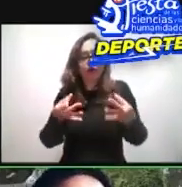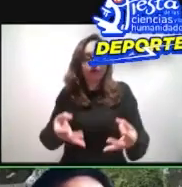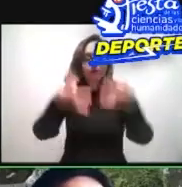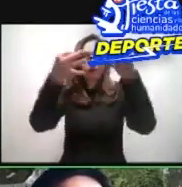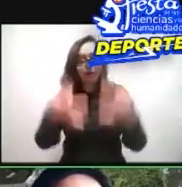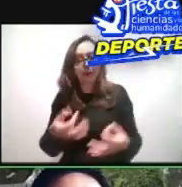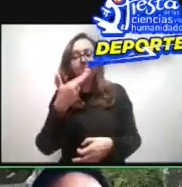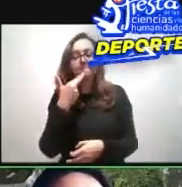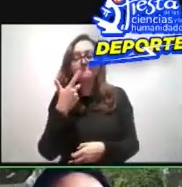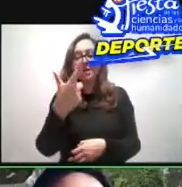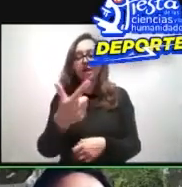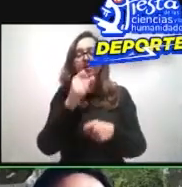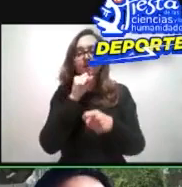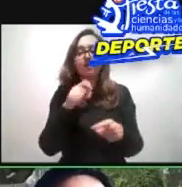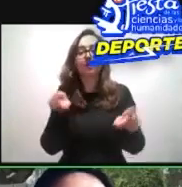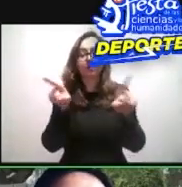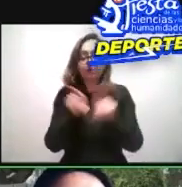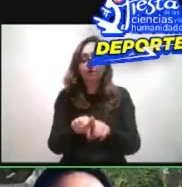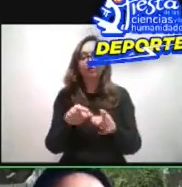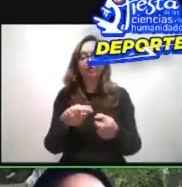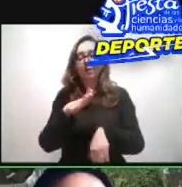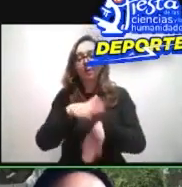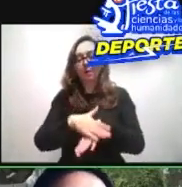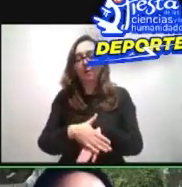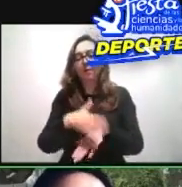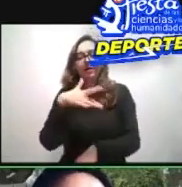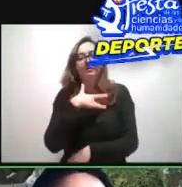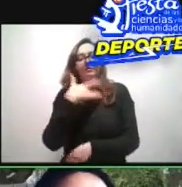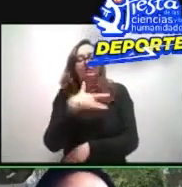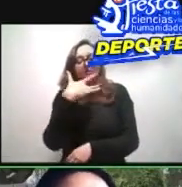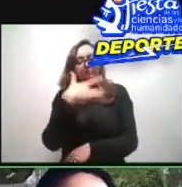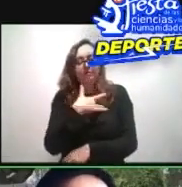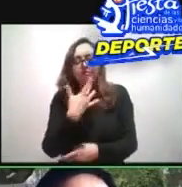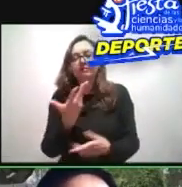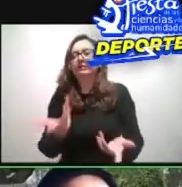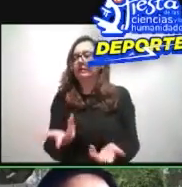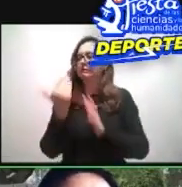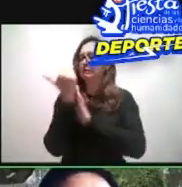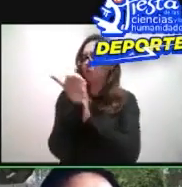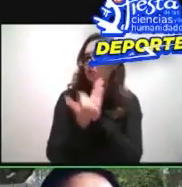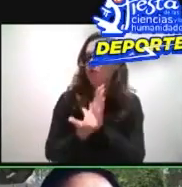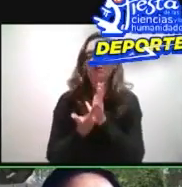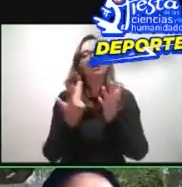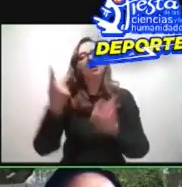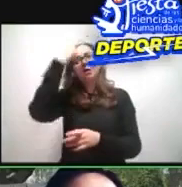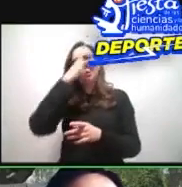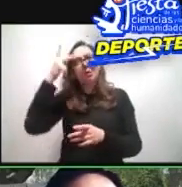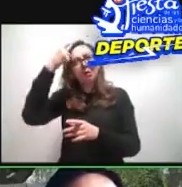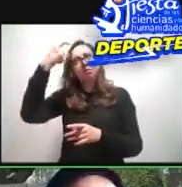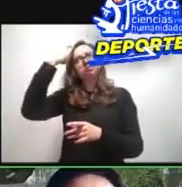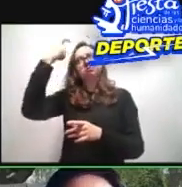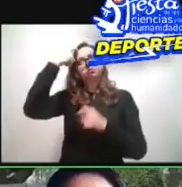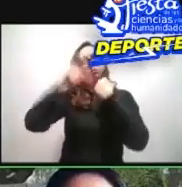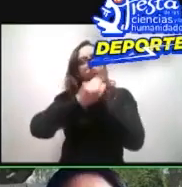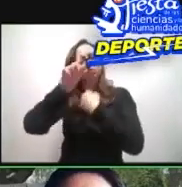como ya estábamos mencionando, una atenuación de los síntomas del malestar, de problemas mentales, pero también hay menores